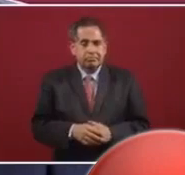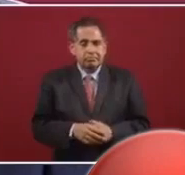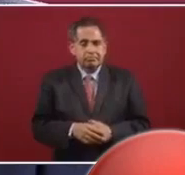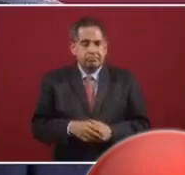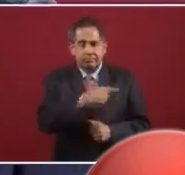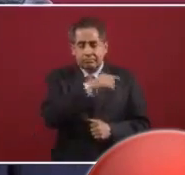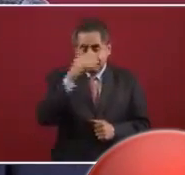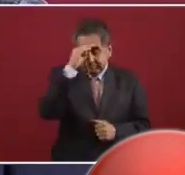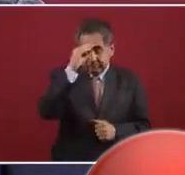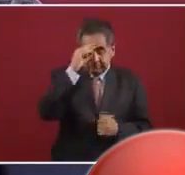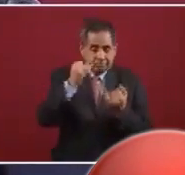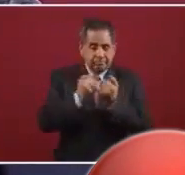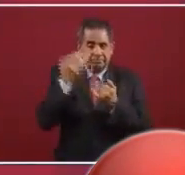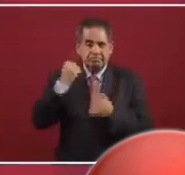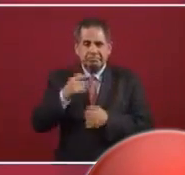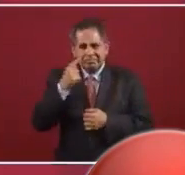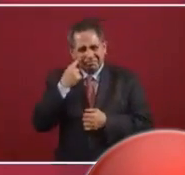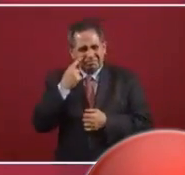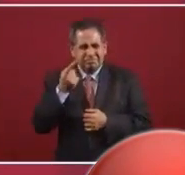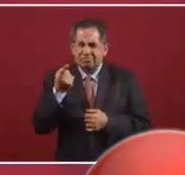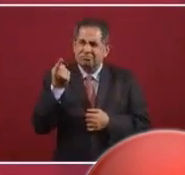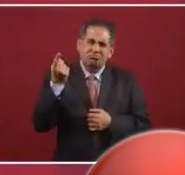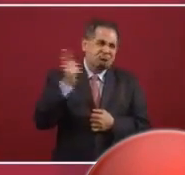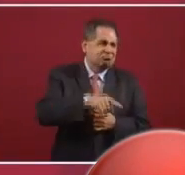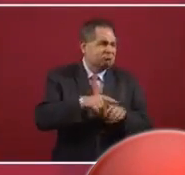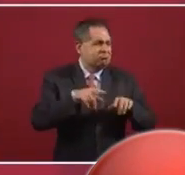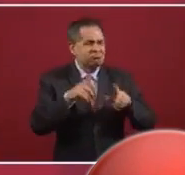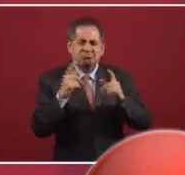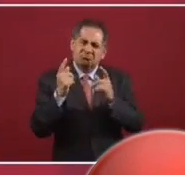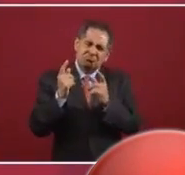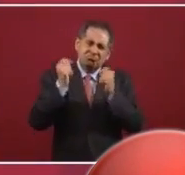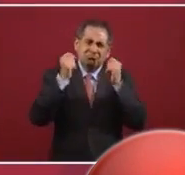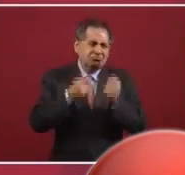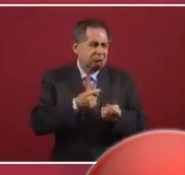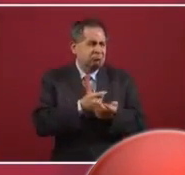pensaban de esa manera, fascistoides.